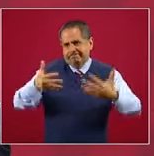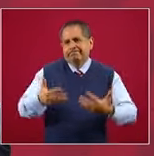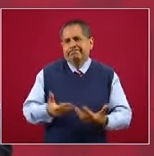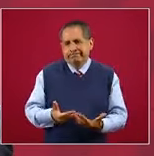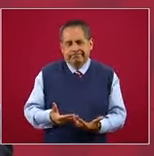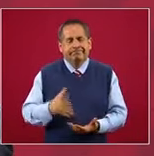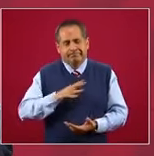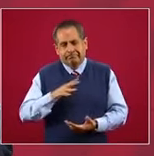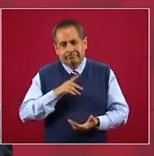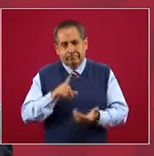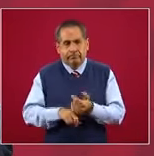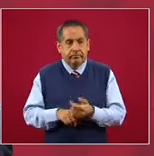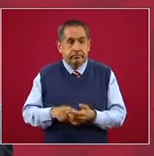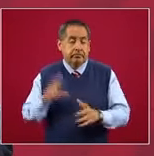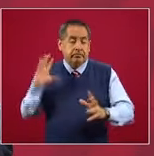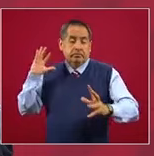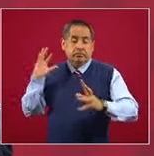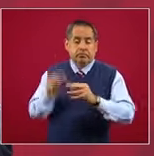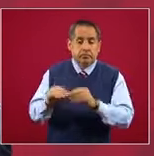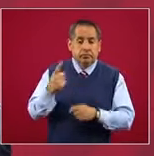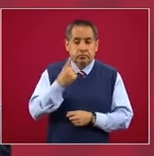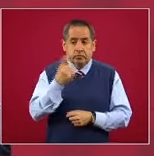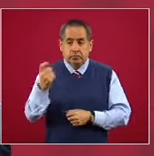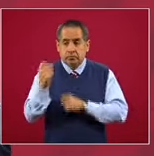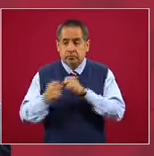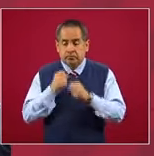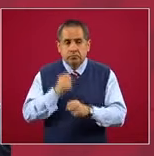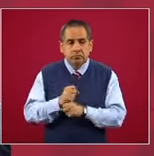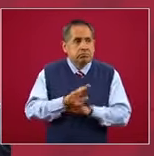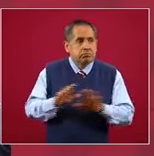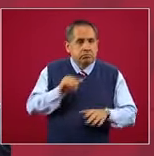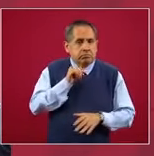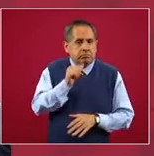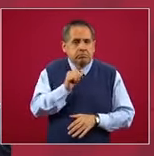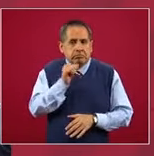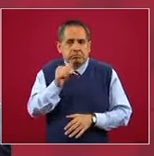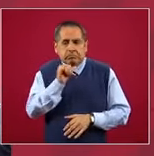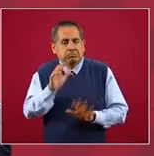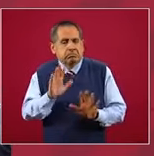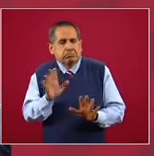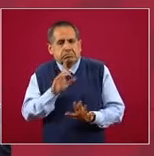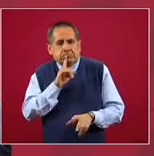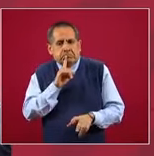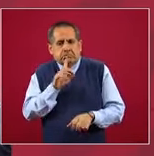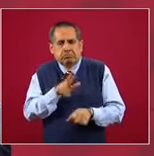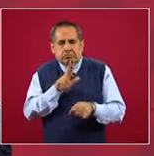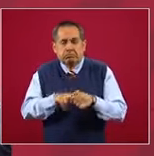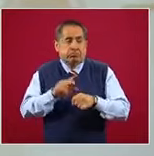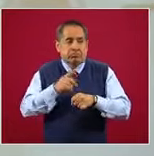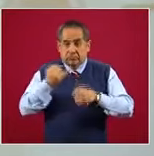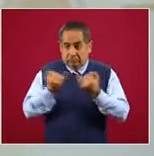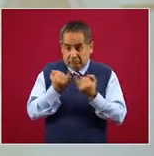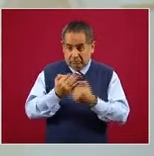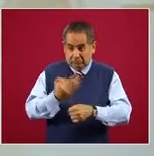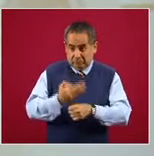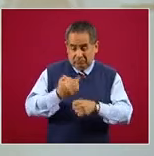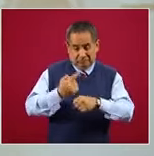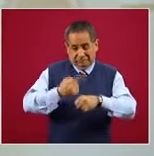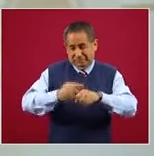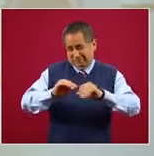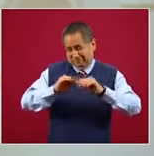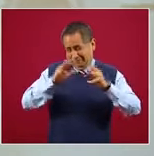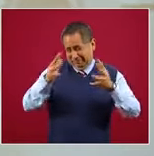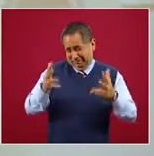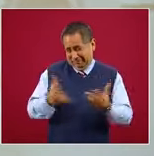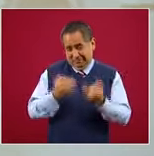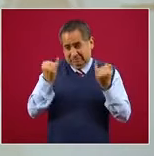a pesar de eso, en 100 años no se había vivido una pandemia con la intensidad que tiene